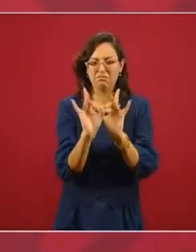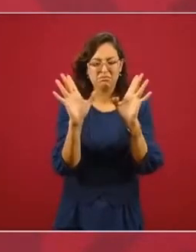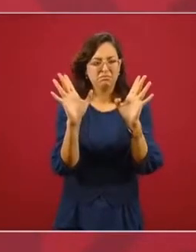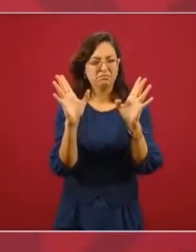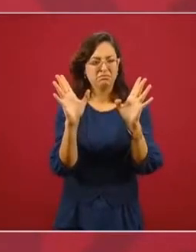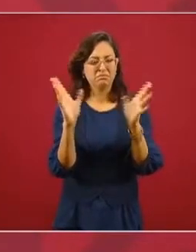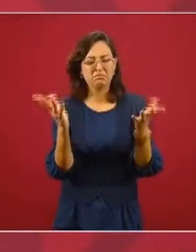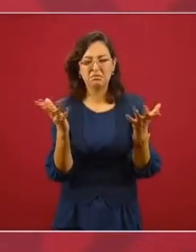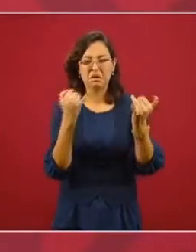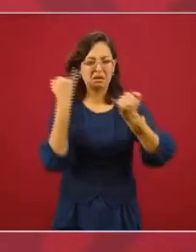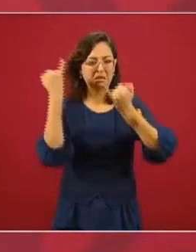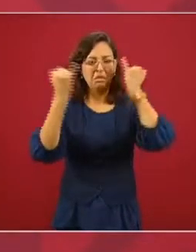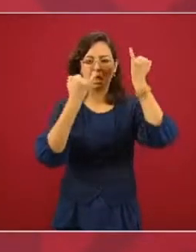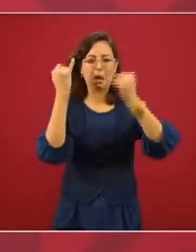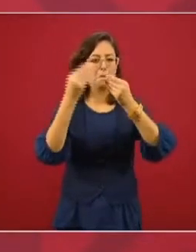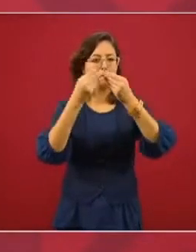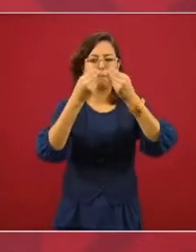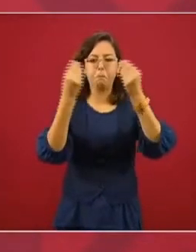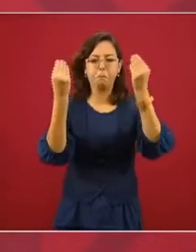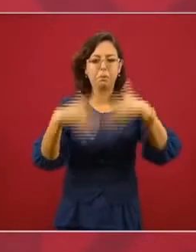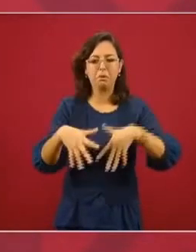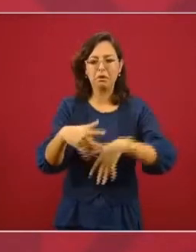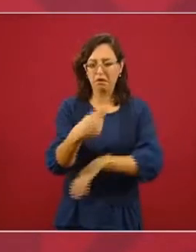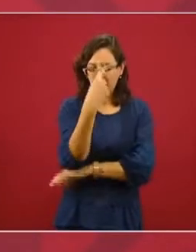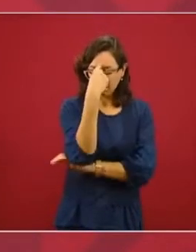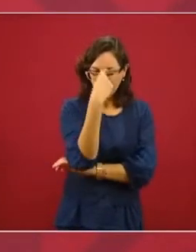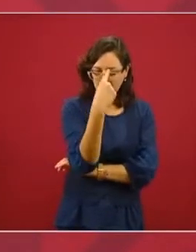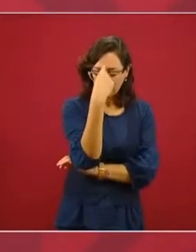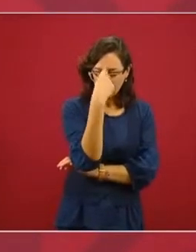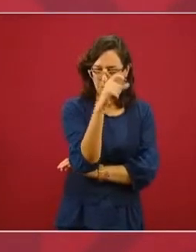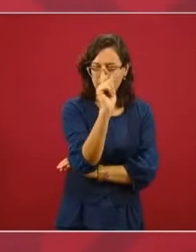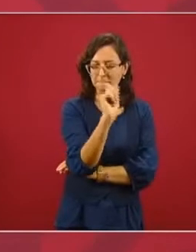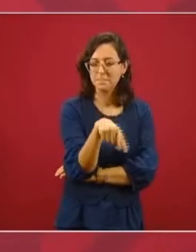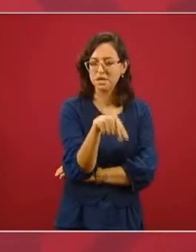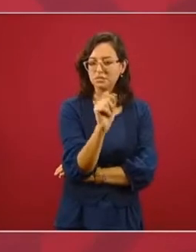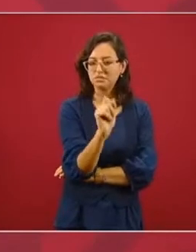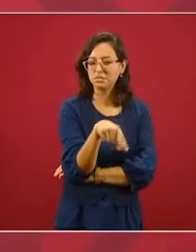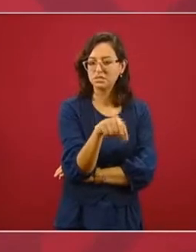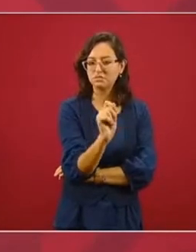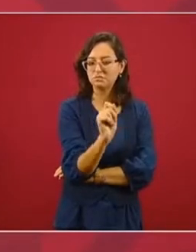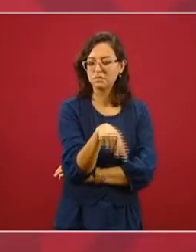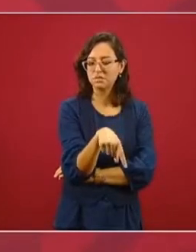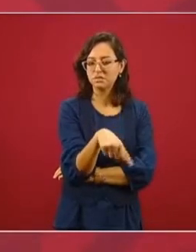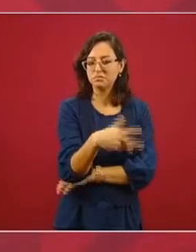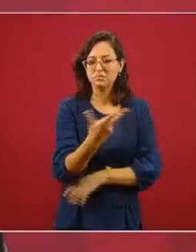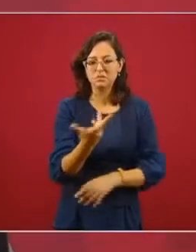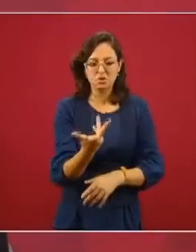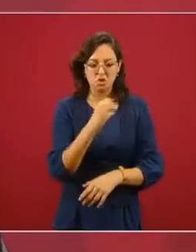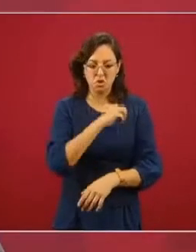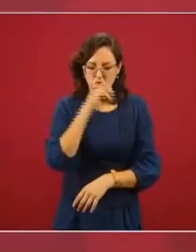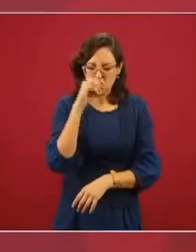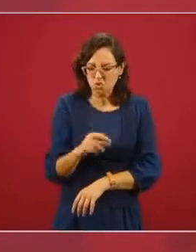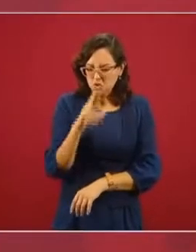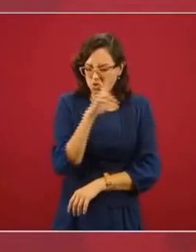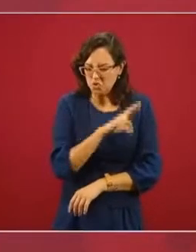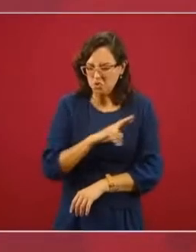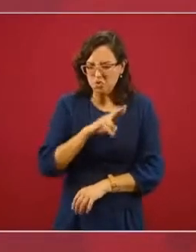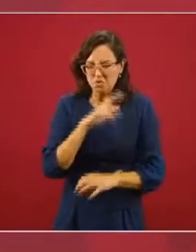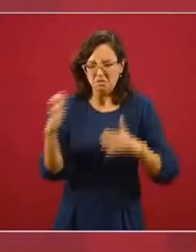pierde creatividad. Cuando alguien se entrega, ¿no?, al odio,